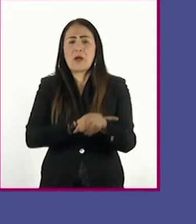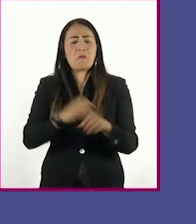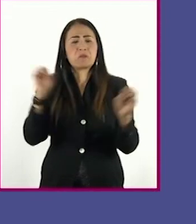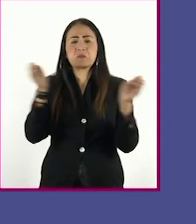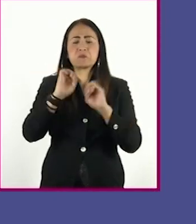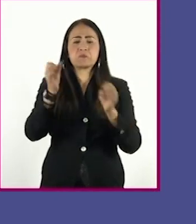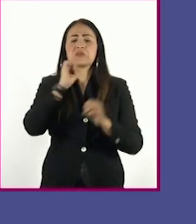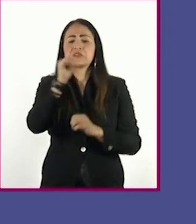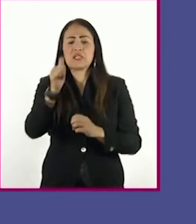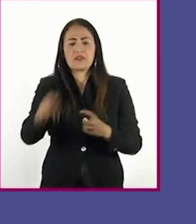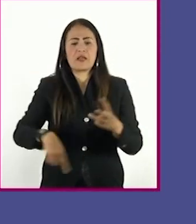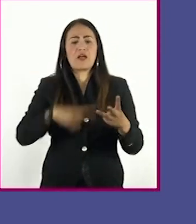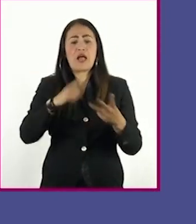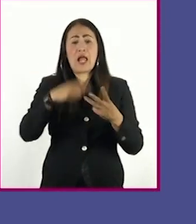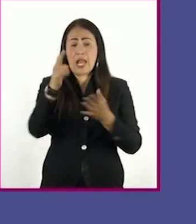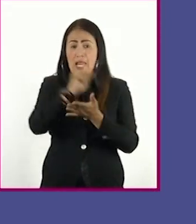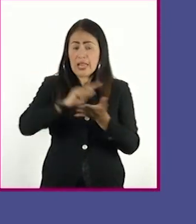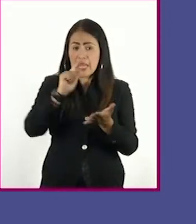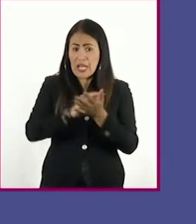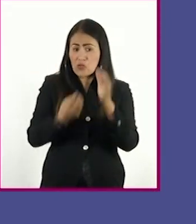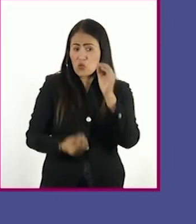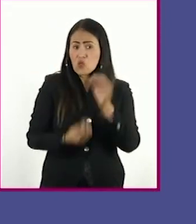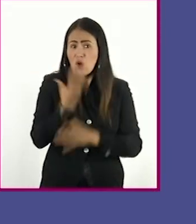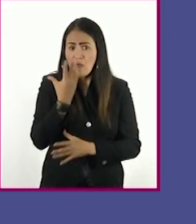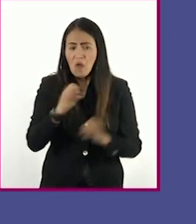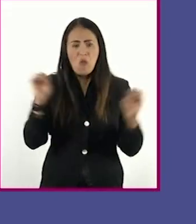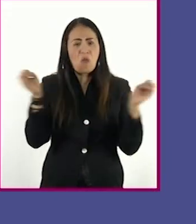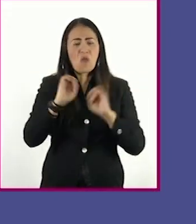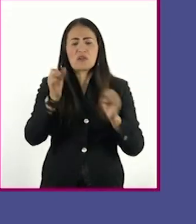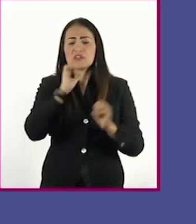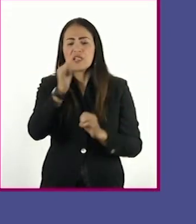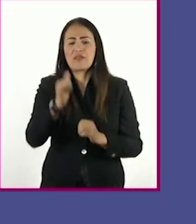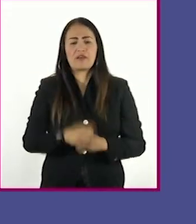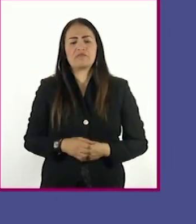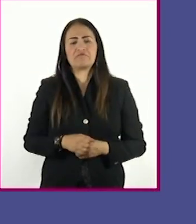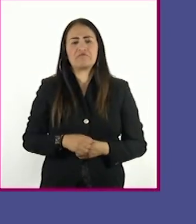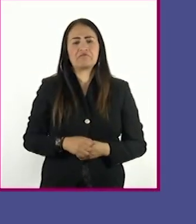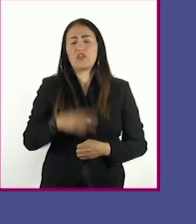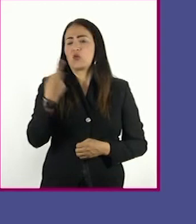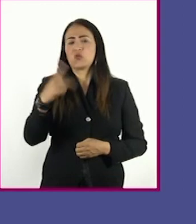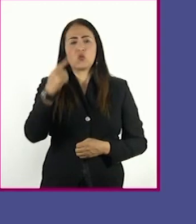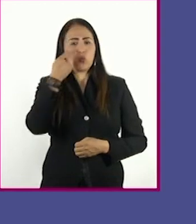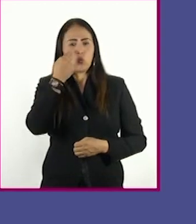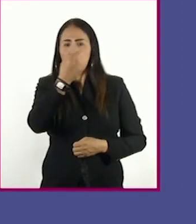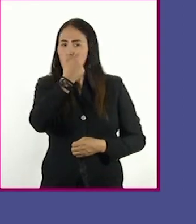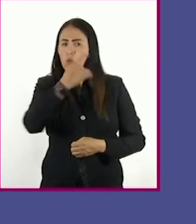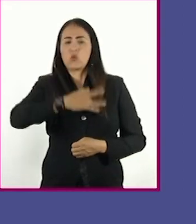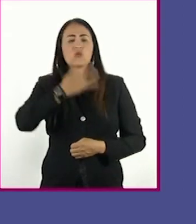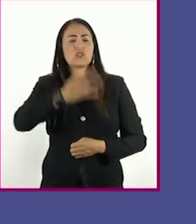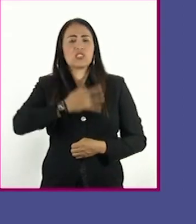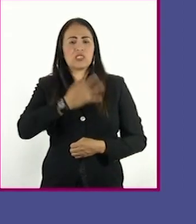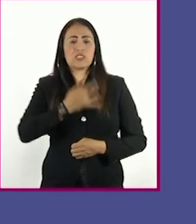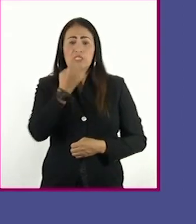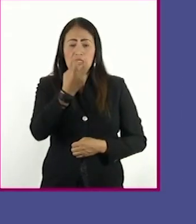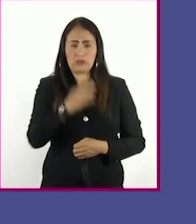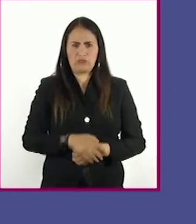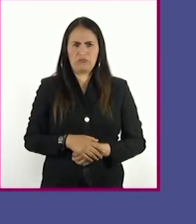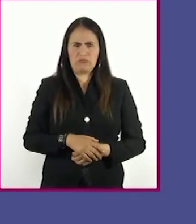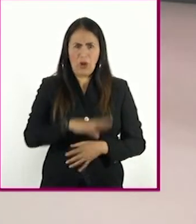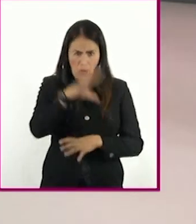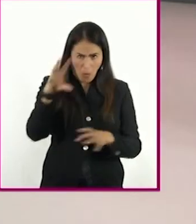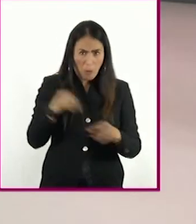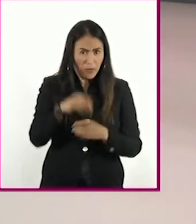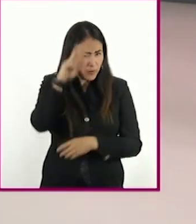Inciso D, no postulan leyes. Y inciso E, son subjetivas. ¿Qué tan acertado es todo